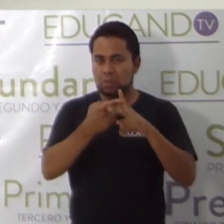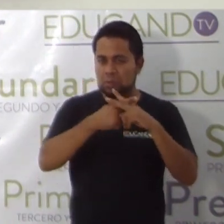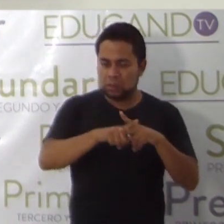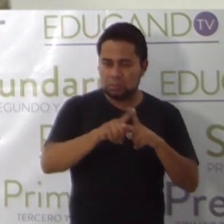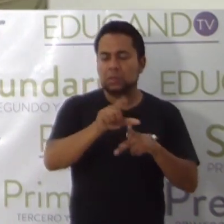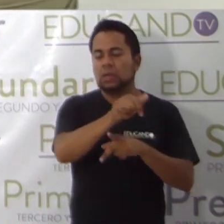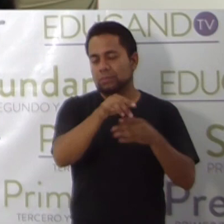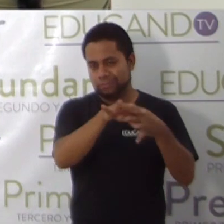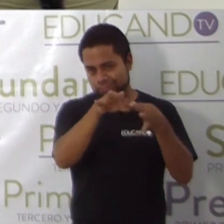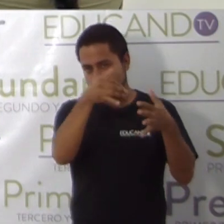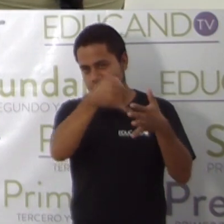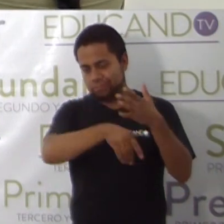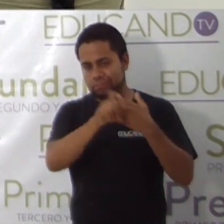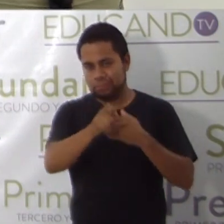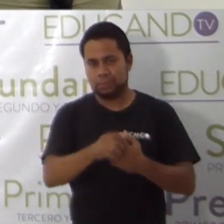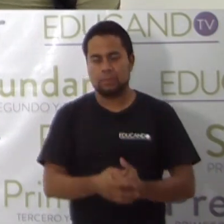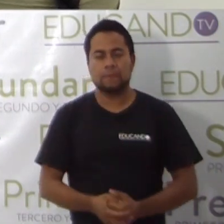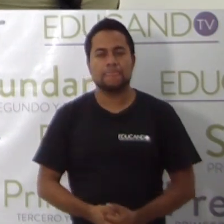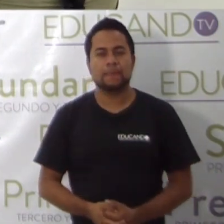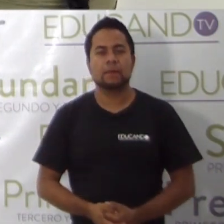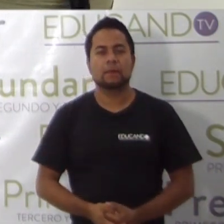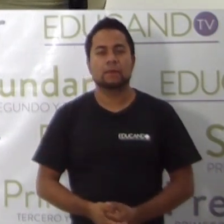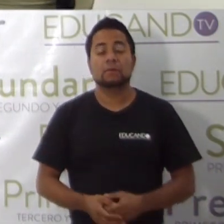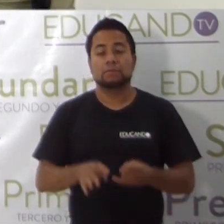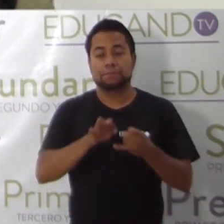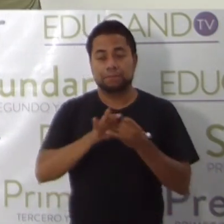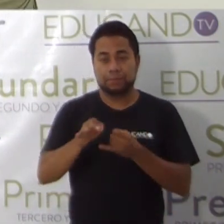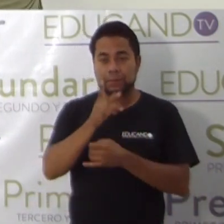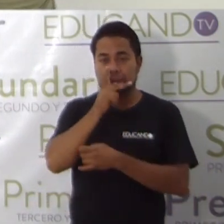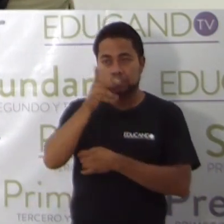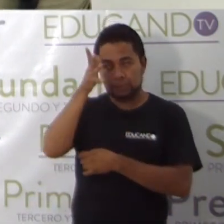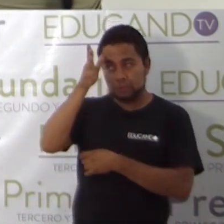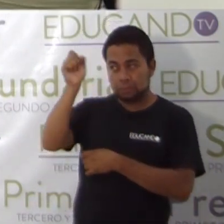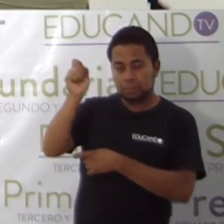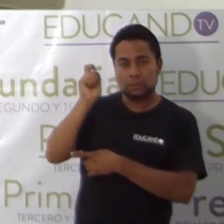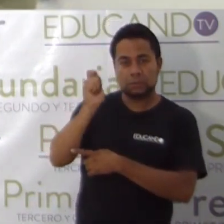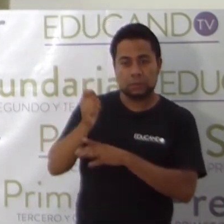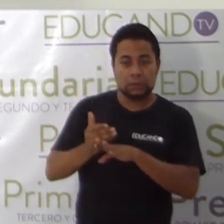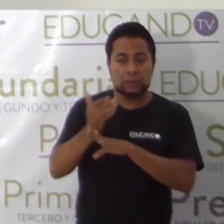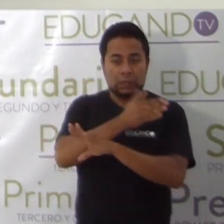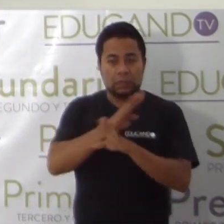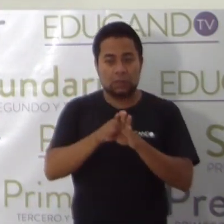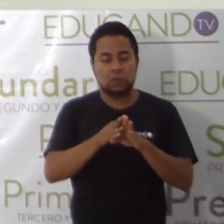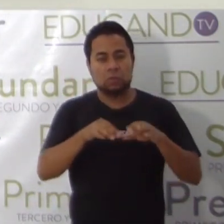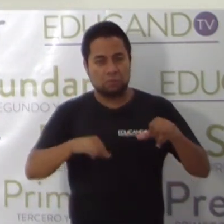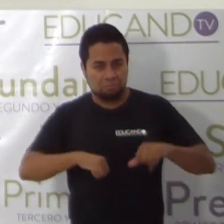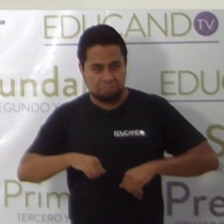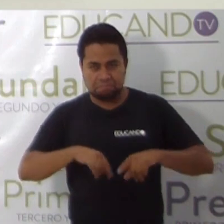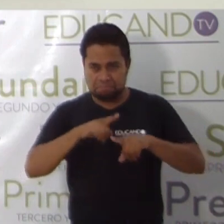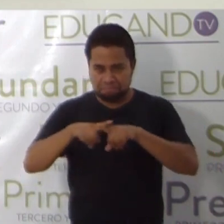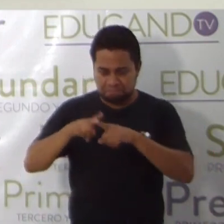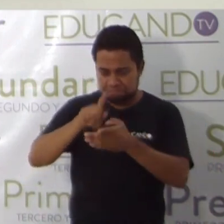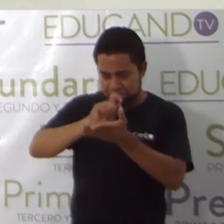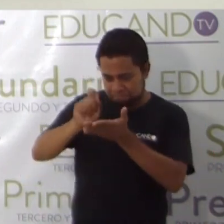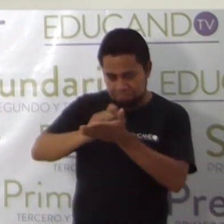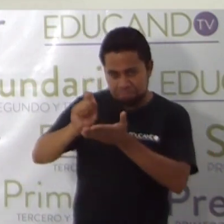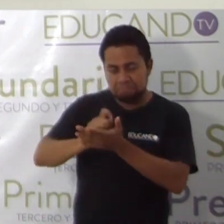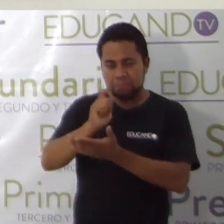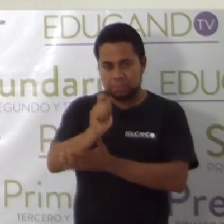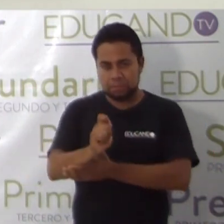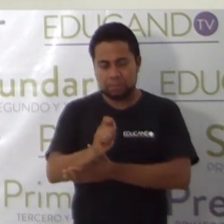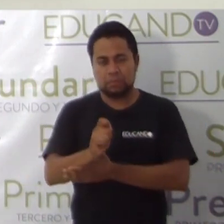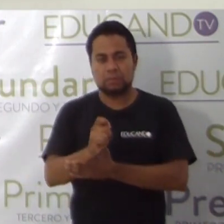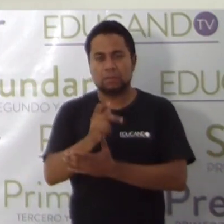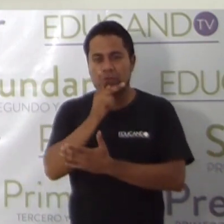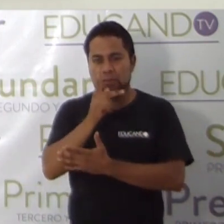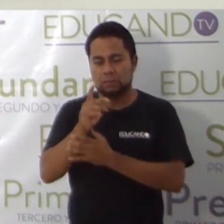entender más adelante. Y por último, vamos a ver una última definición antes de pasar a nuestra tabla de frecuencias,